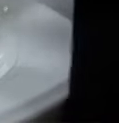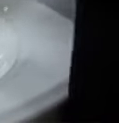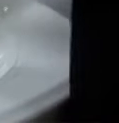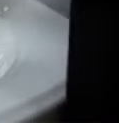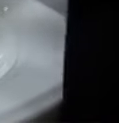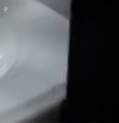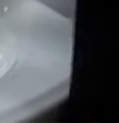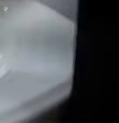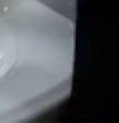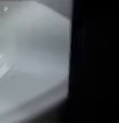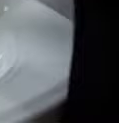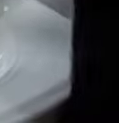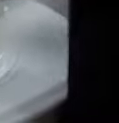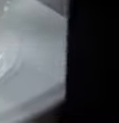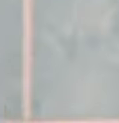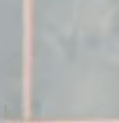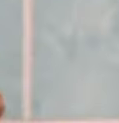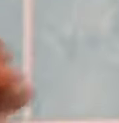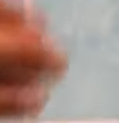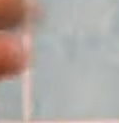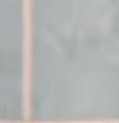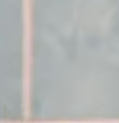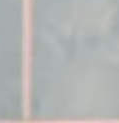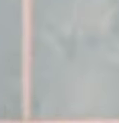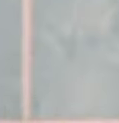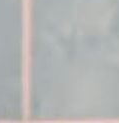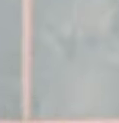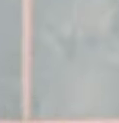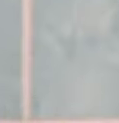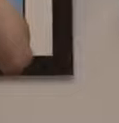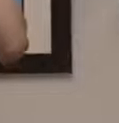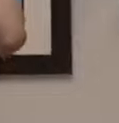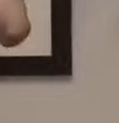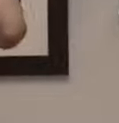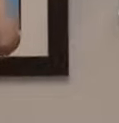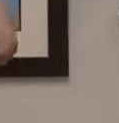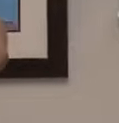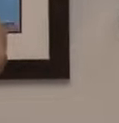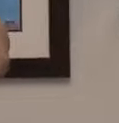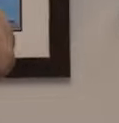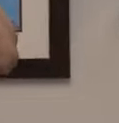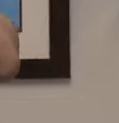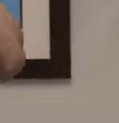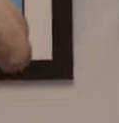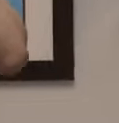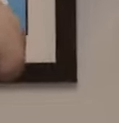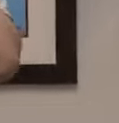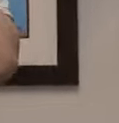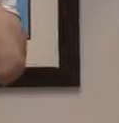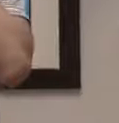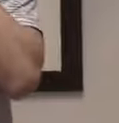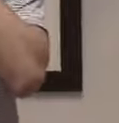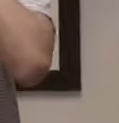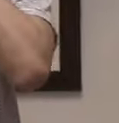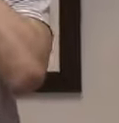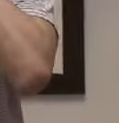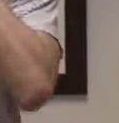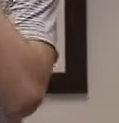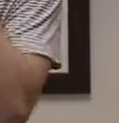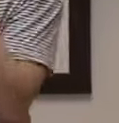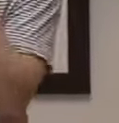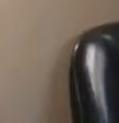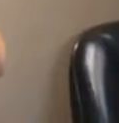frecuentemente, ya sea con productos a base de alcohol o con agua y jabón. Cubrirse la boca y la nariz al toser o estornudar